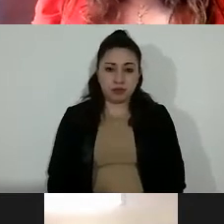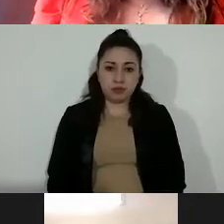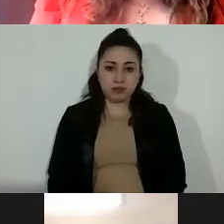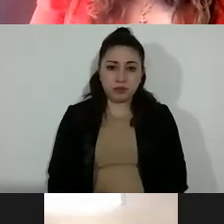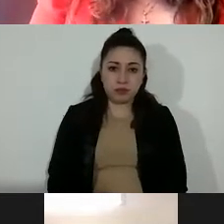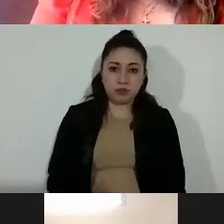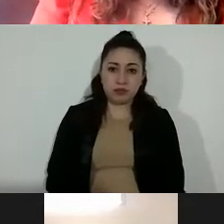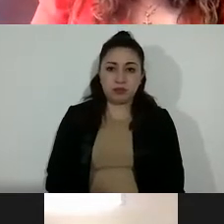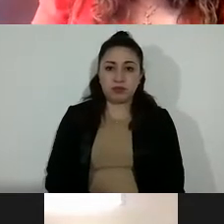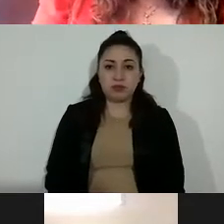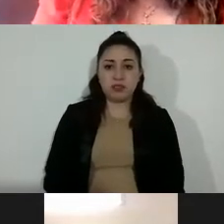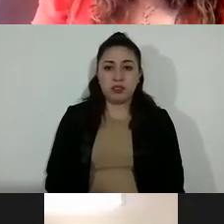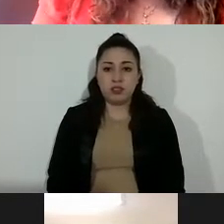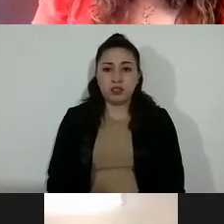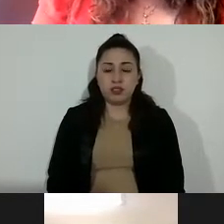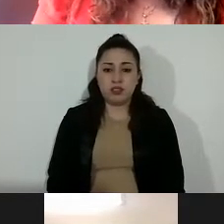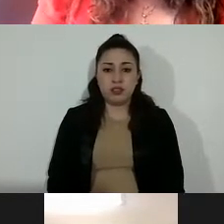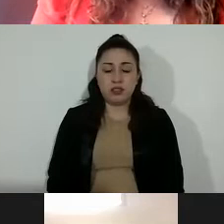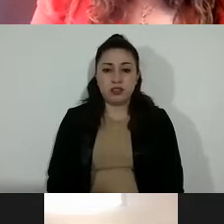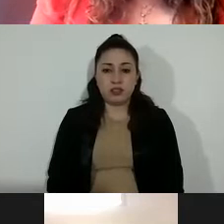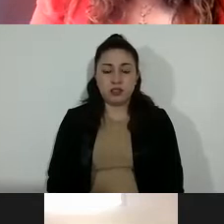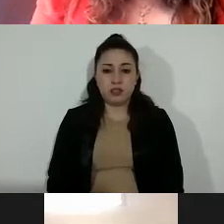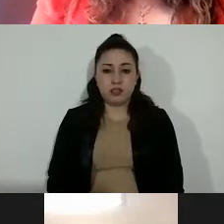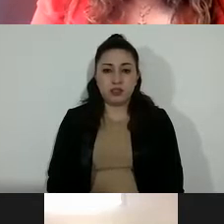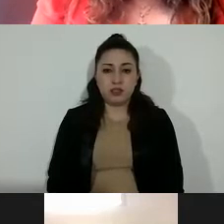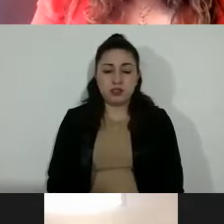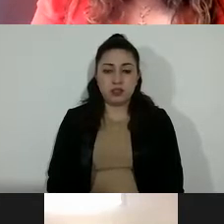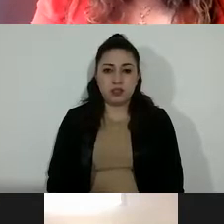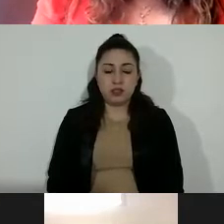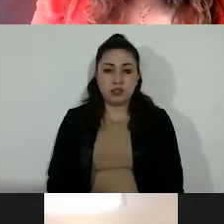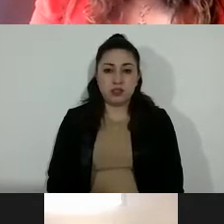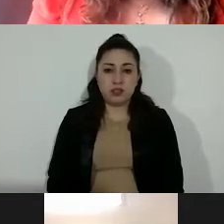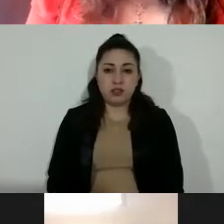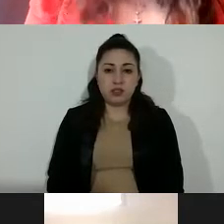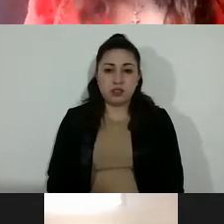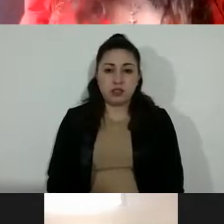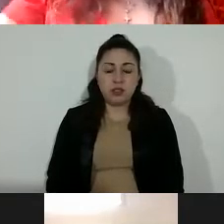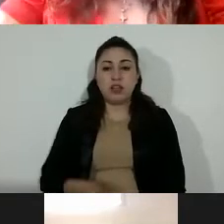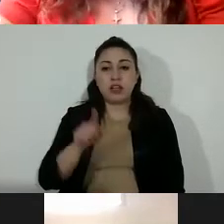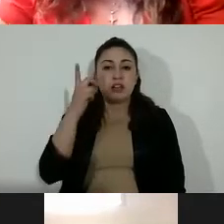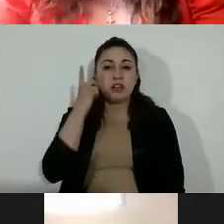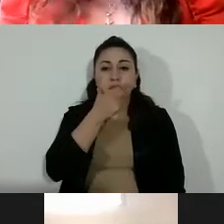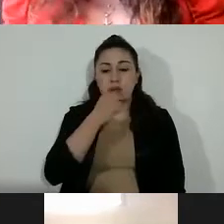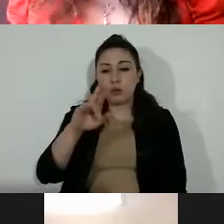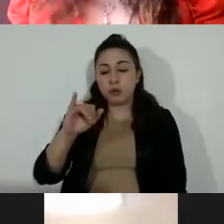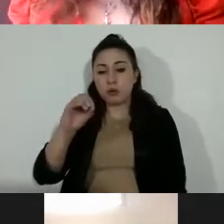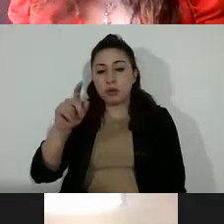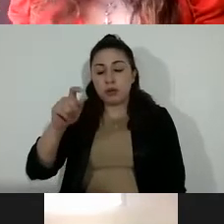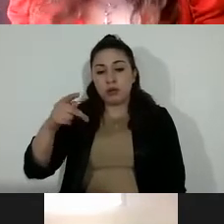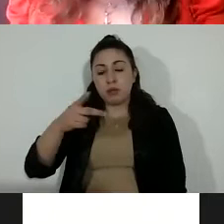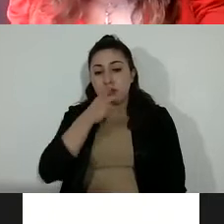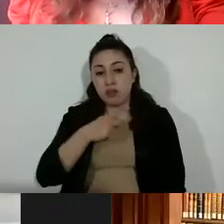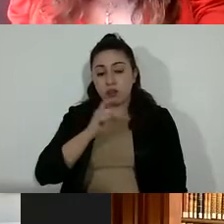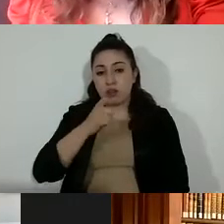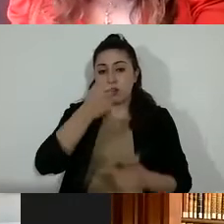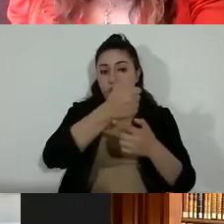Ok, de acuerdo a la propuesta que hacían en algún momento el diputado Ricardo Rubio, que fuera punto por punto, considero que la propuesta que él nos